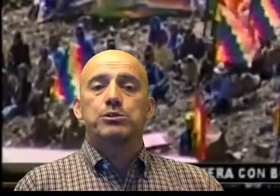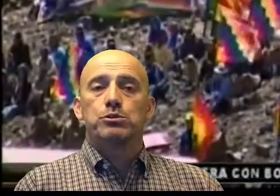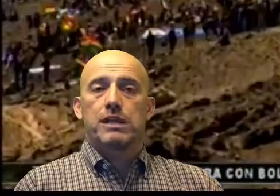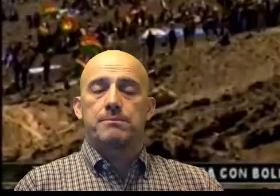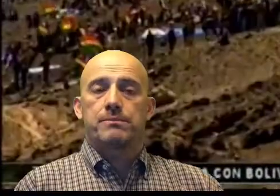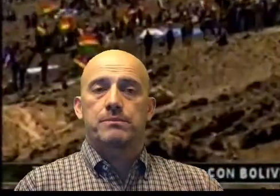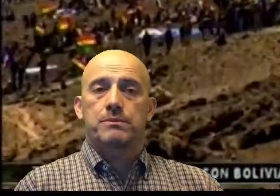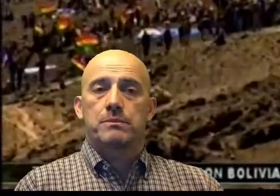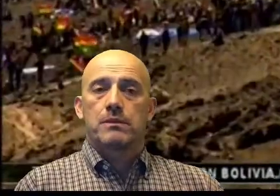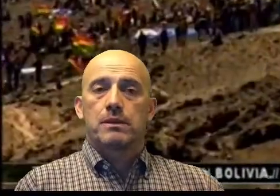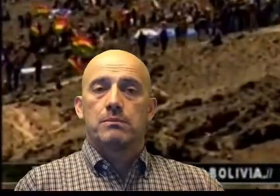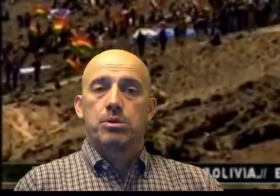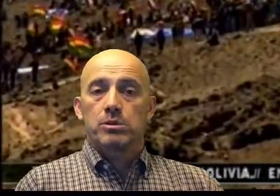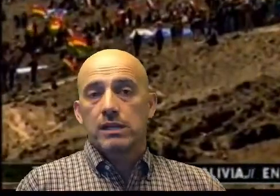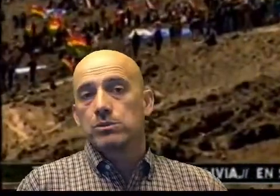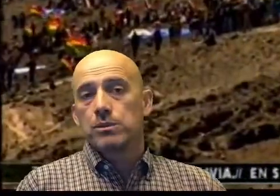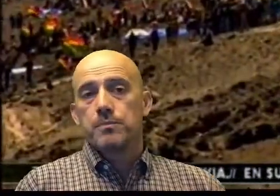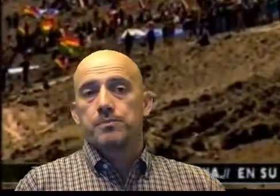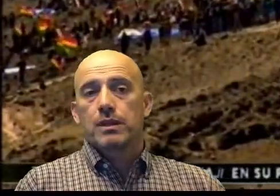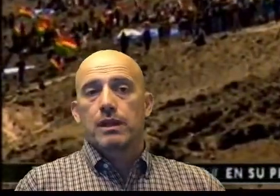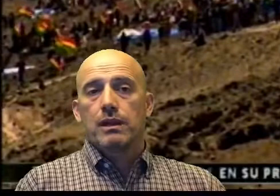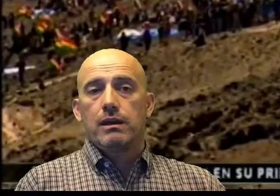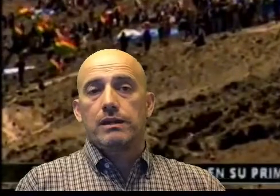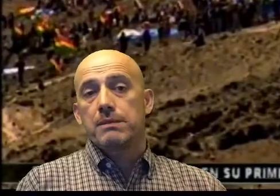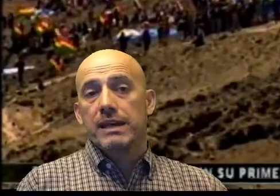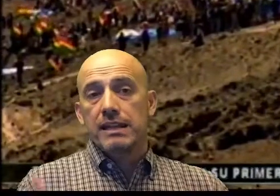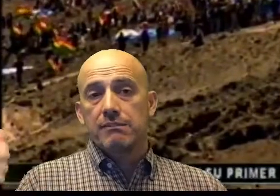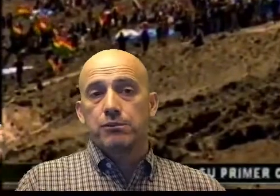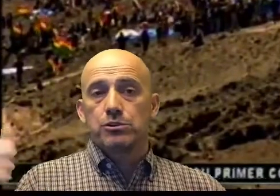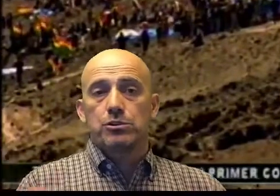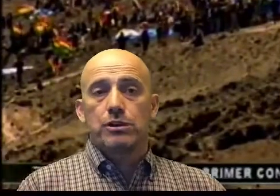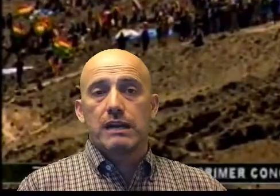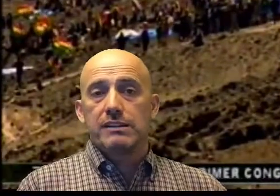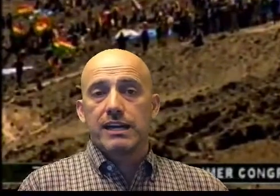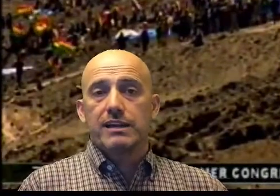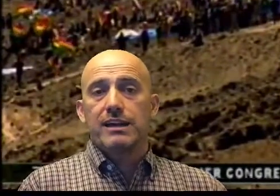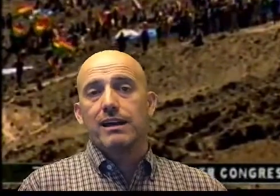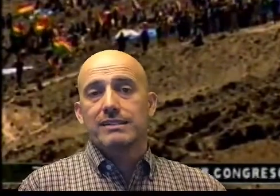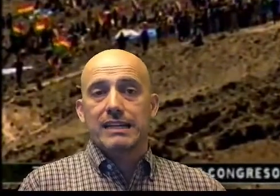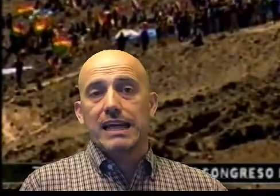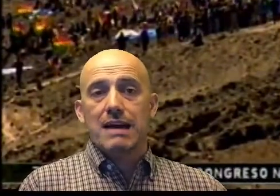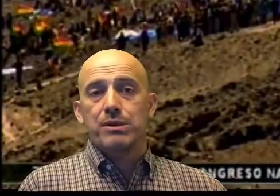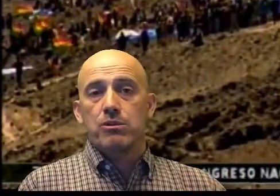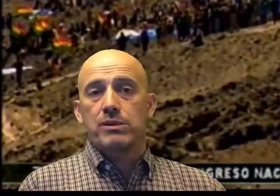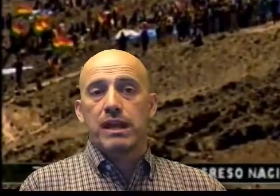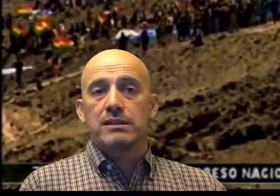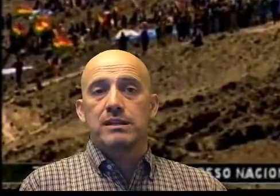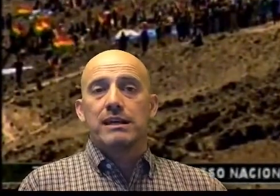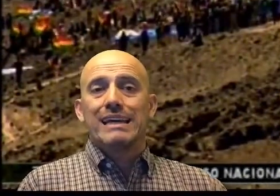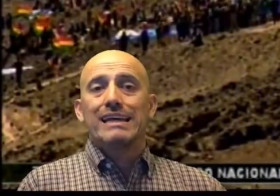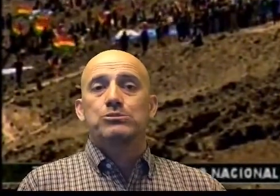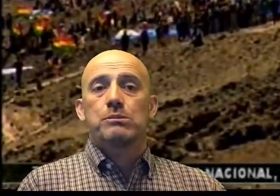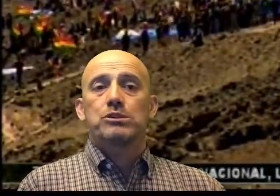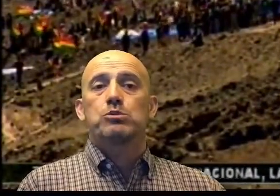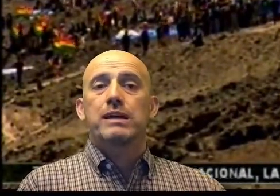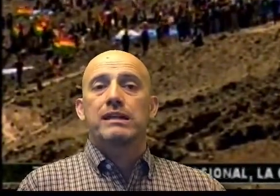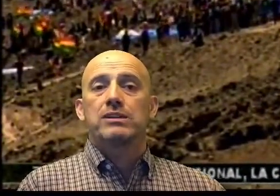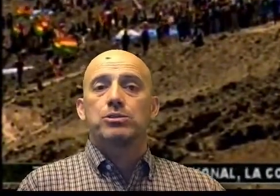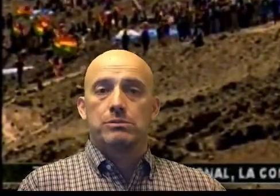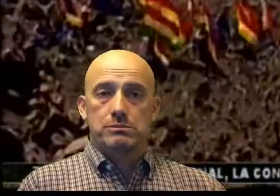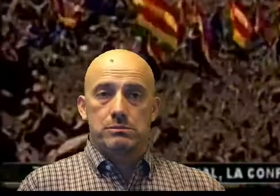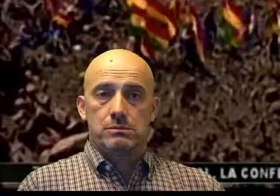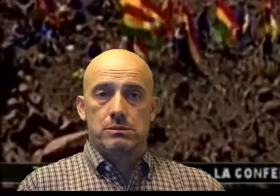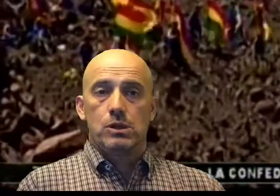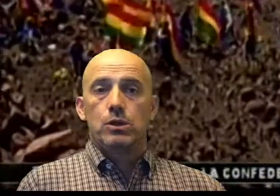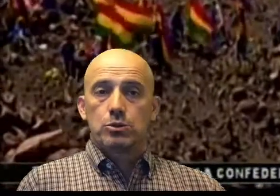absoluta por lo tanto esta imagen es de fondo de la batalla recreada por evo morales es solamente su